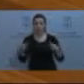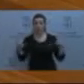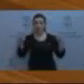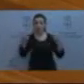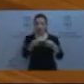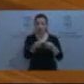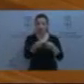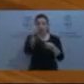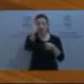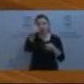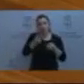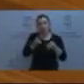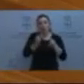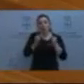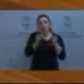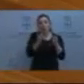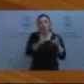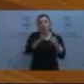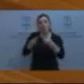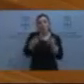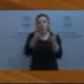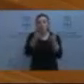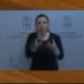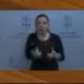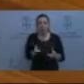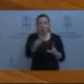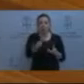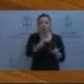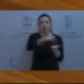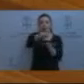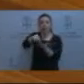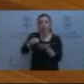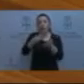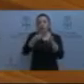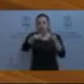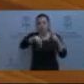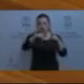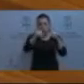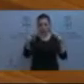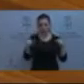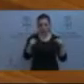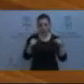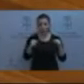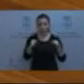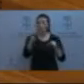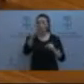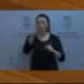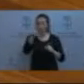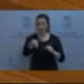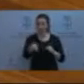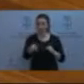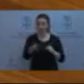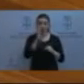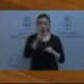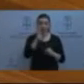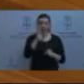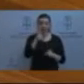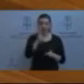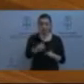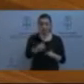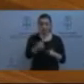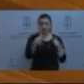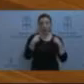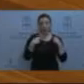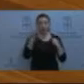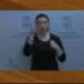el número de grupos y los centros educativos existentes en nuestra región. En este sentido, como ya he dicho antes a la